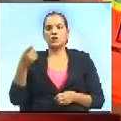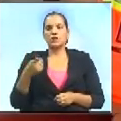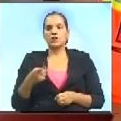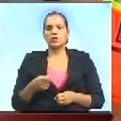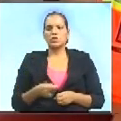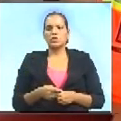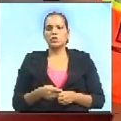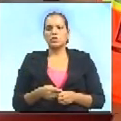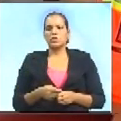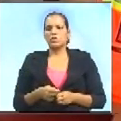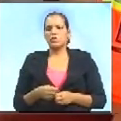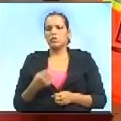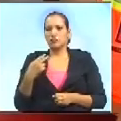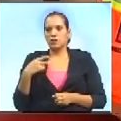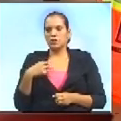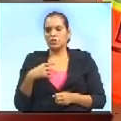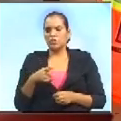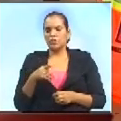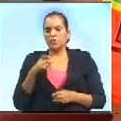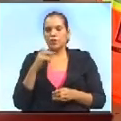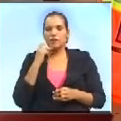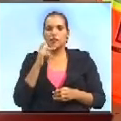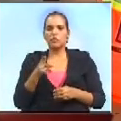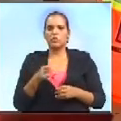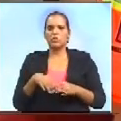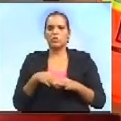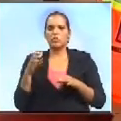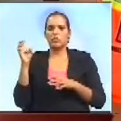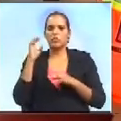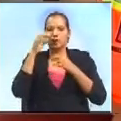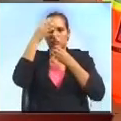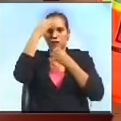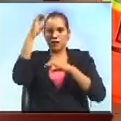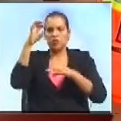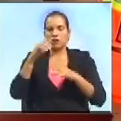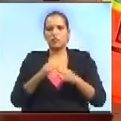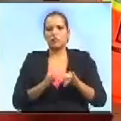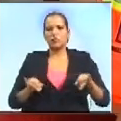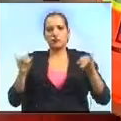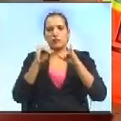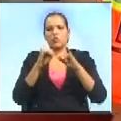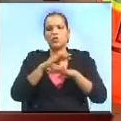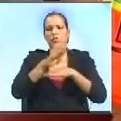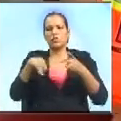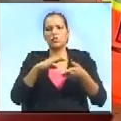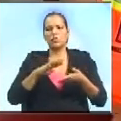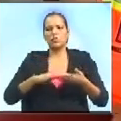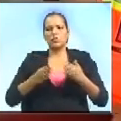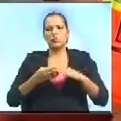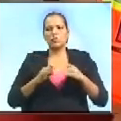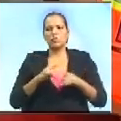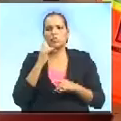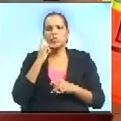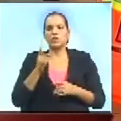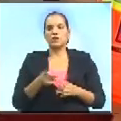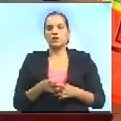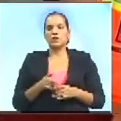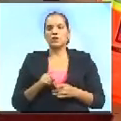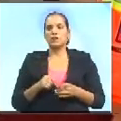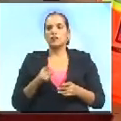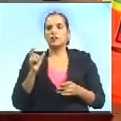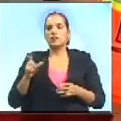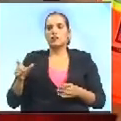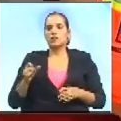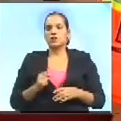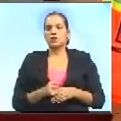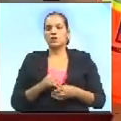generar en el marco del protocolo y el flujo de la información, que es importante, en vista de que cada plenario del Comité de Gestión